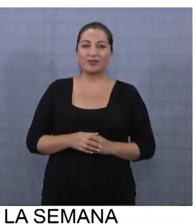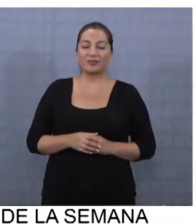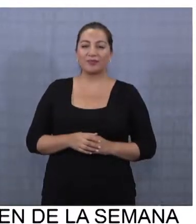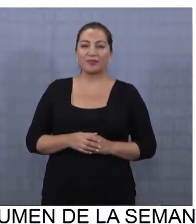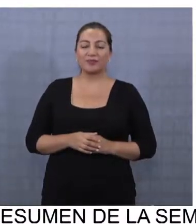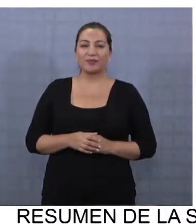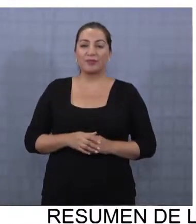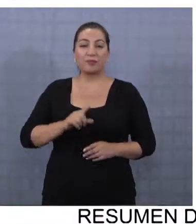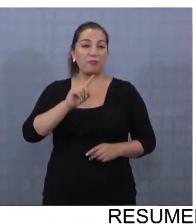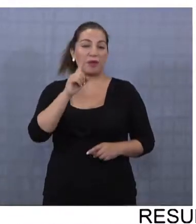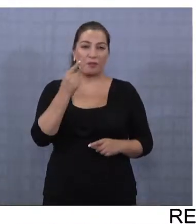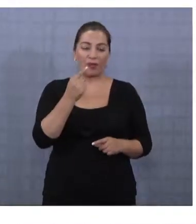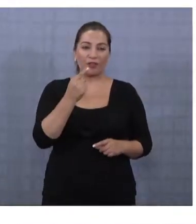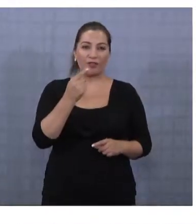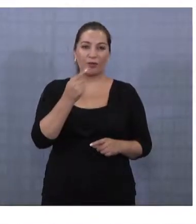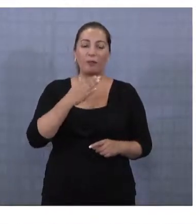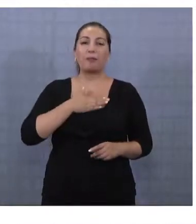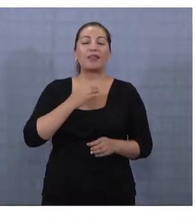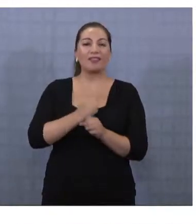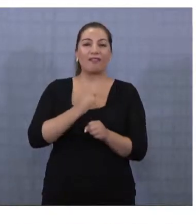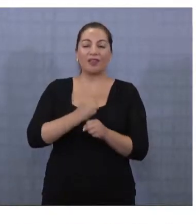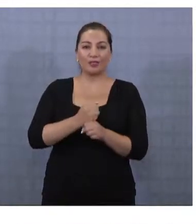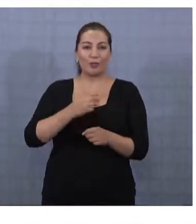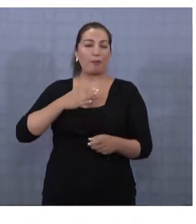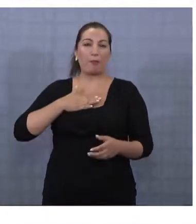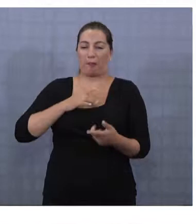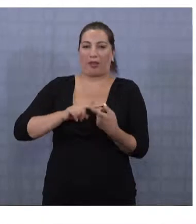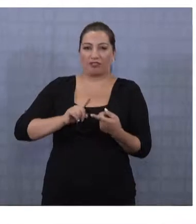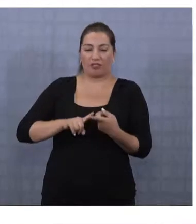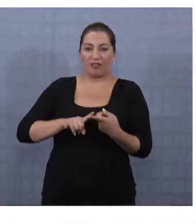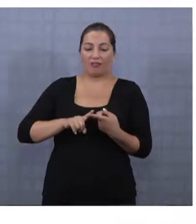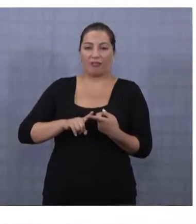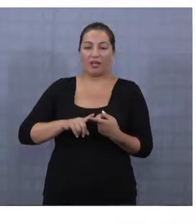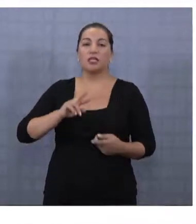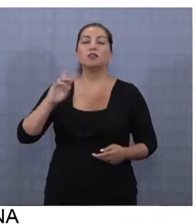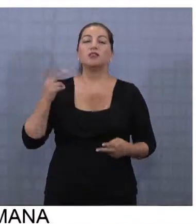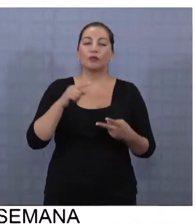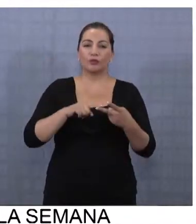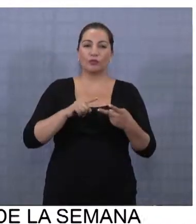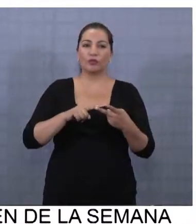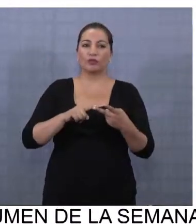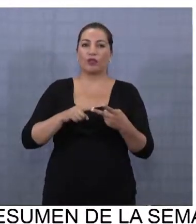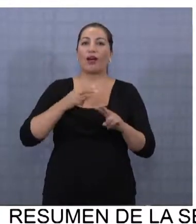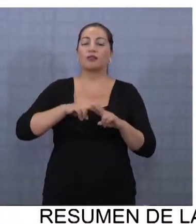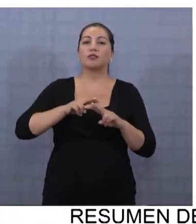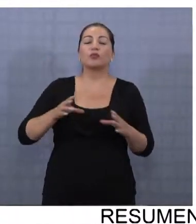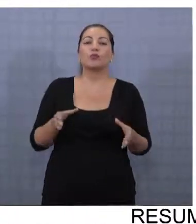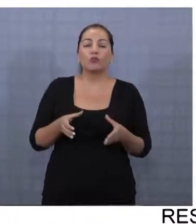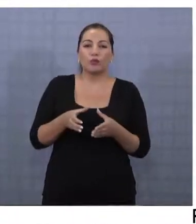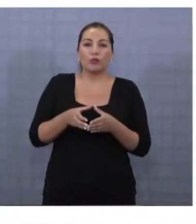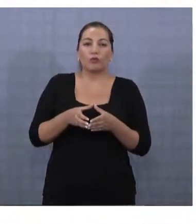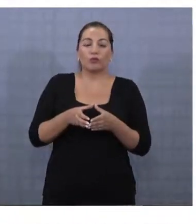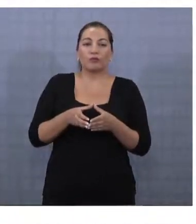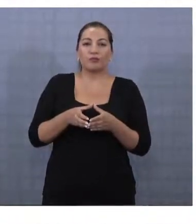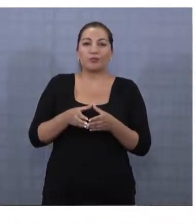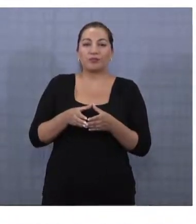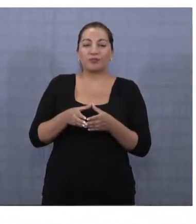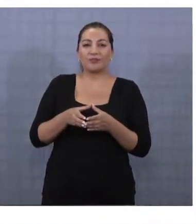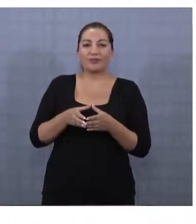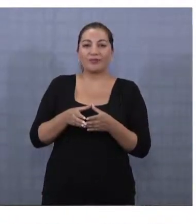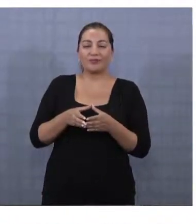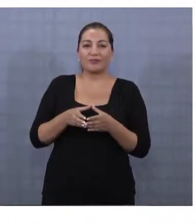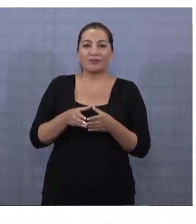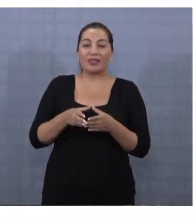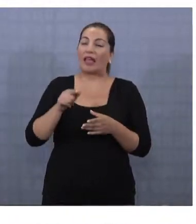primero con nuestro trabajo personalmente y segundo quedar como grupo, colectivo